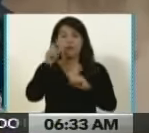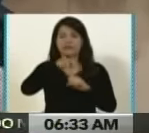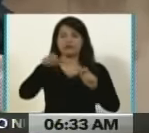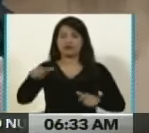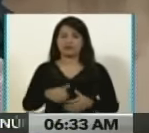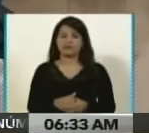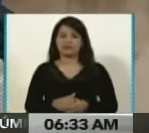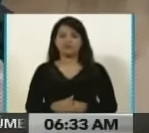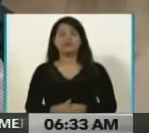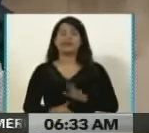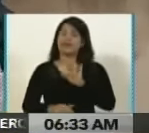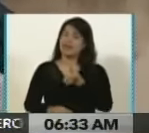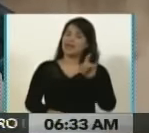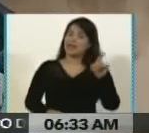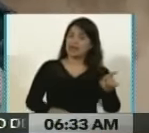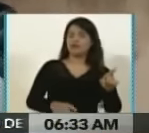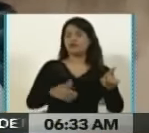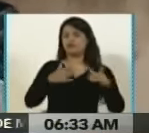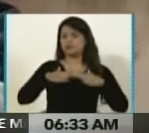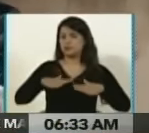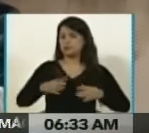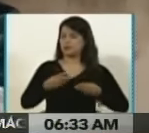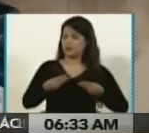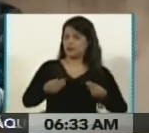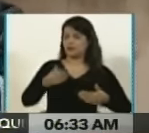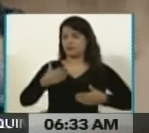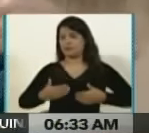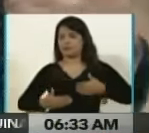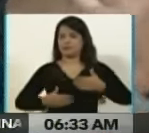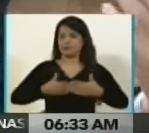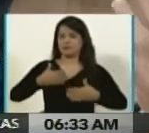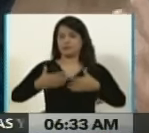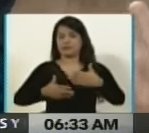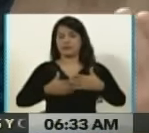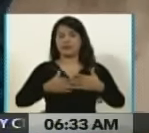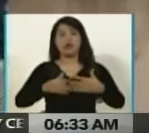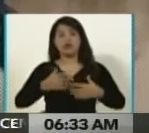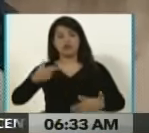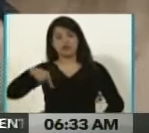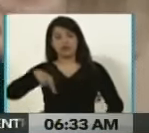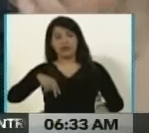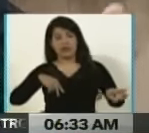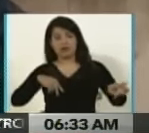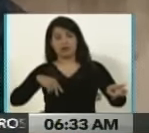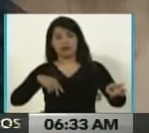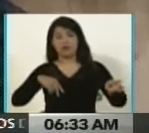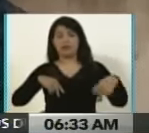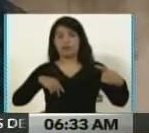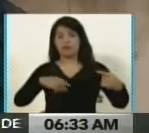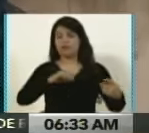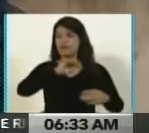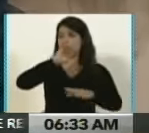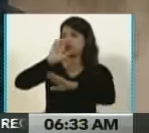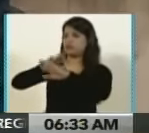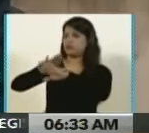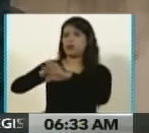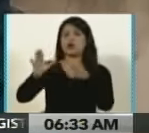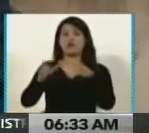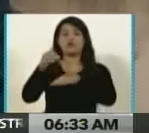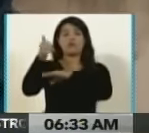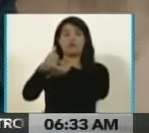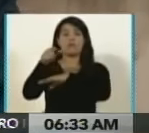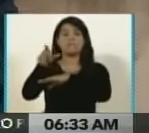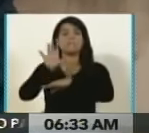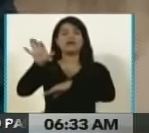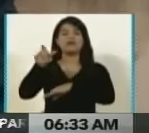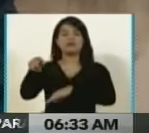con mucha cautela, ¿no? A raíz de este movimiento, decidirles a la Junta, que fue obviamente una consigna equivocada,